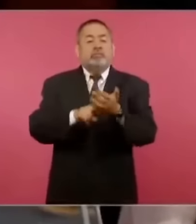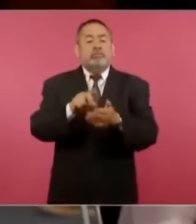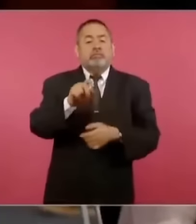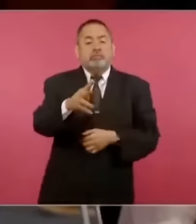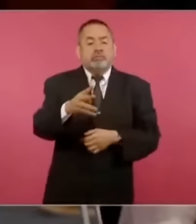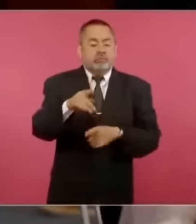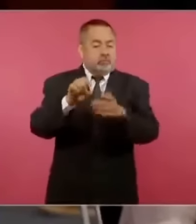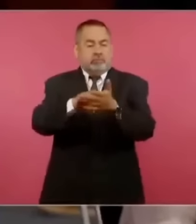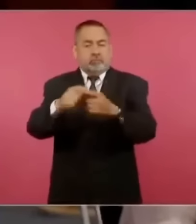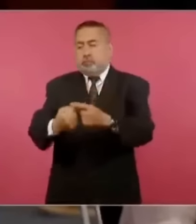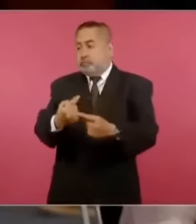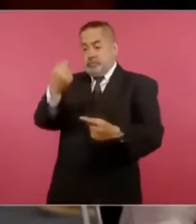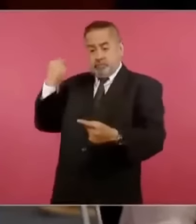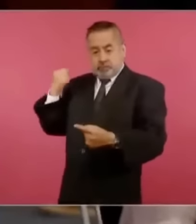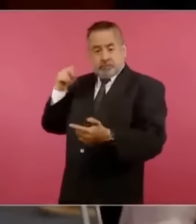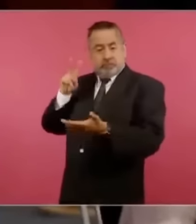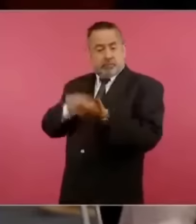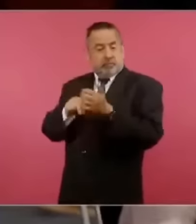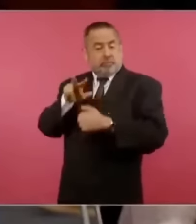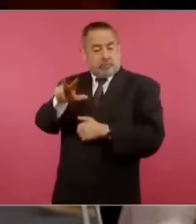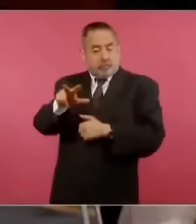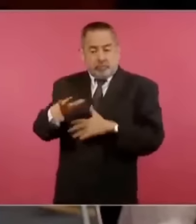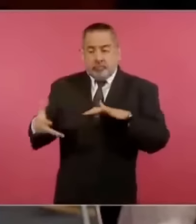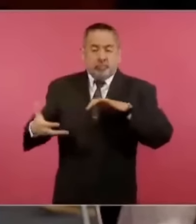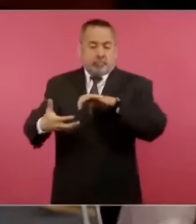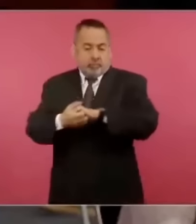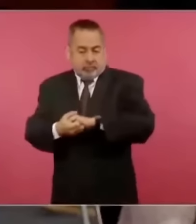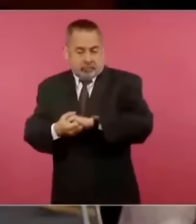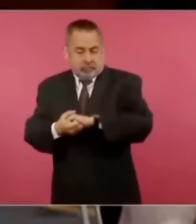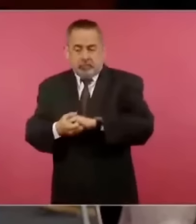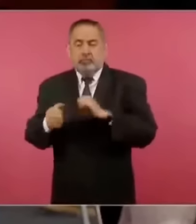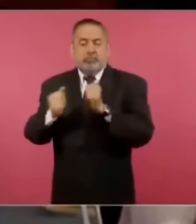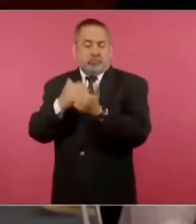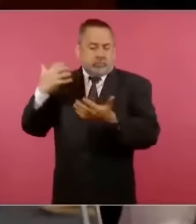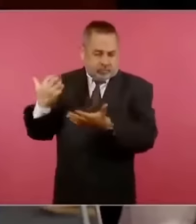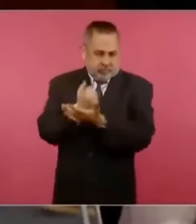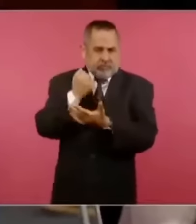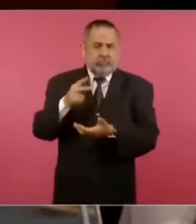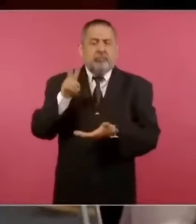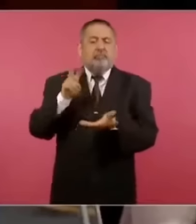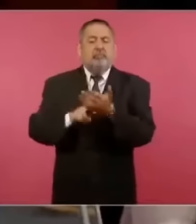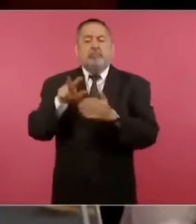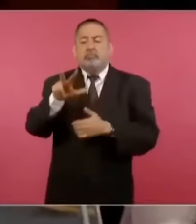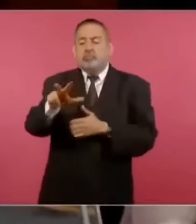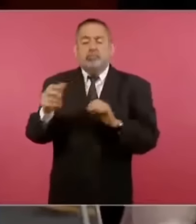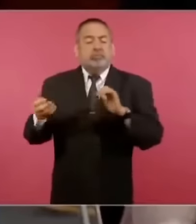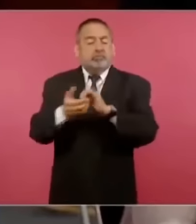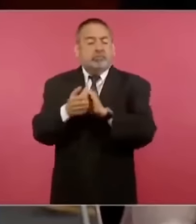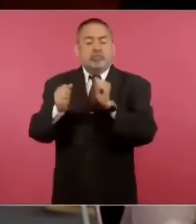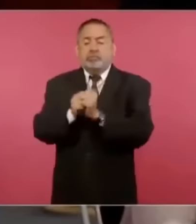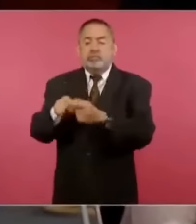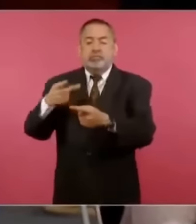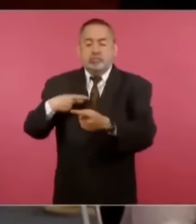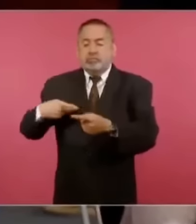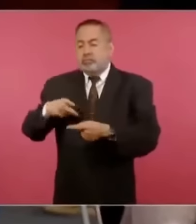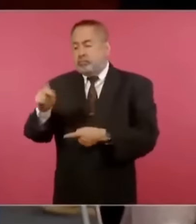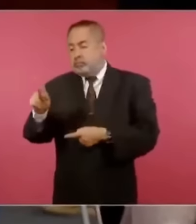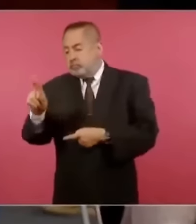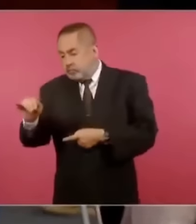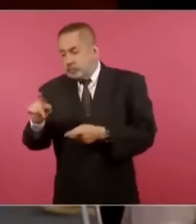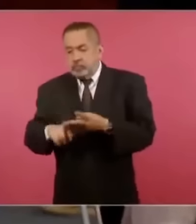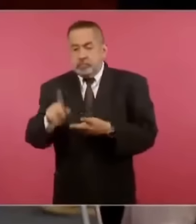2018 hicieron unas alianzas para que se lograra el triunfo del 2018 justo con personajes del PRI y del